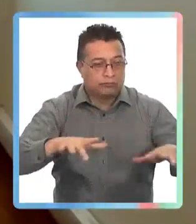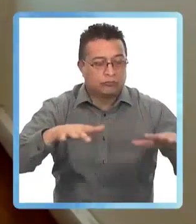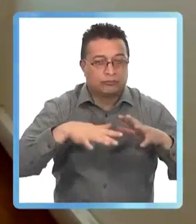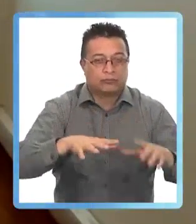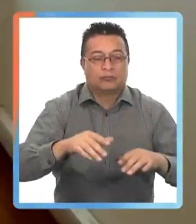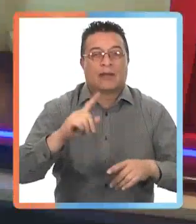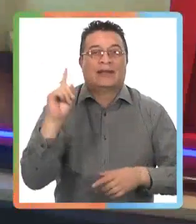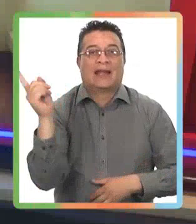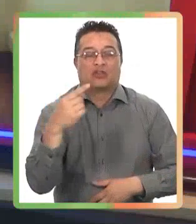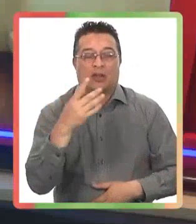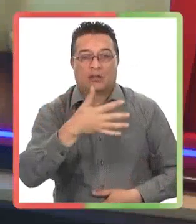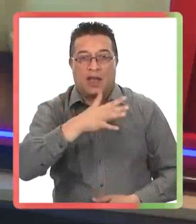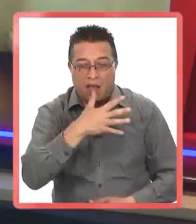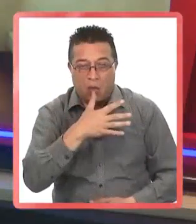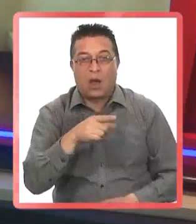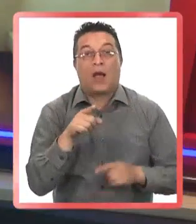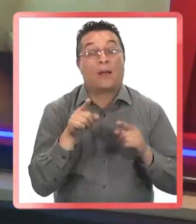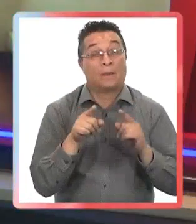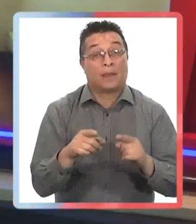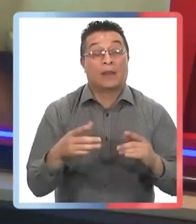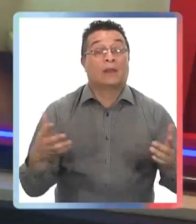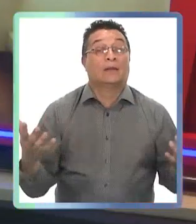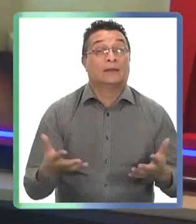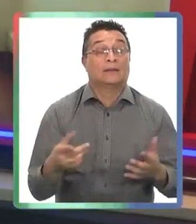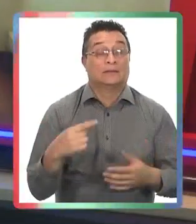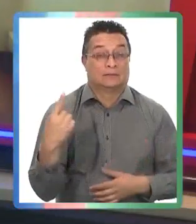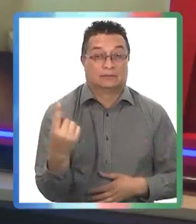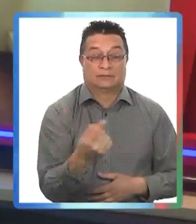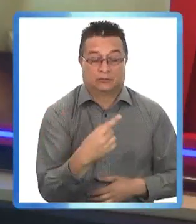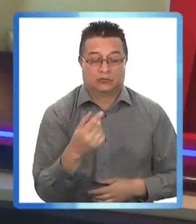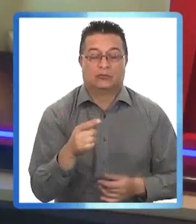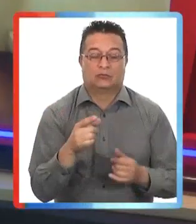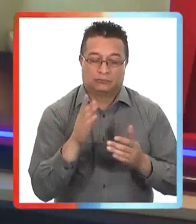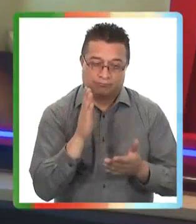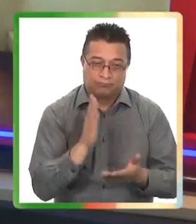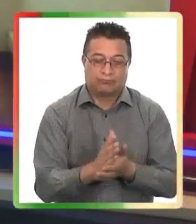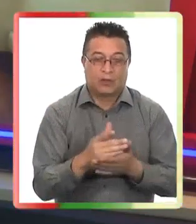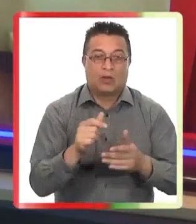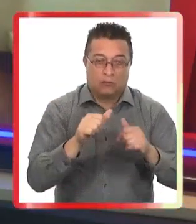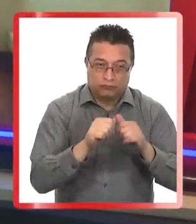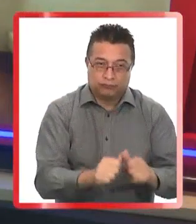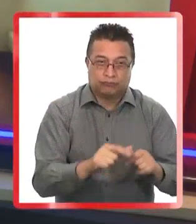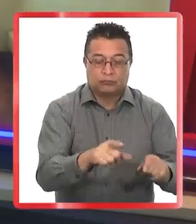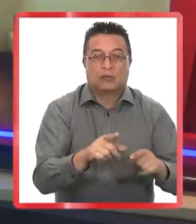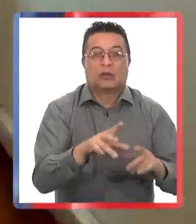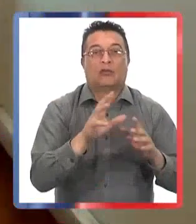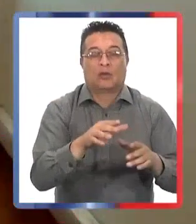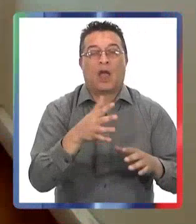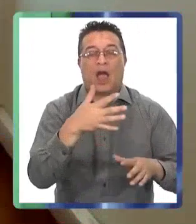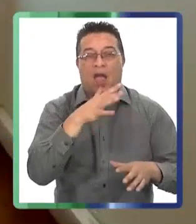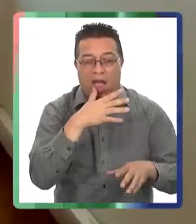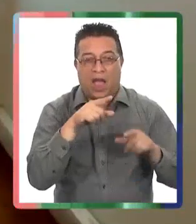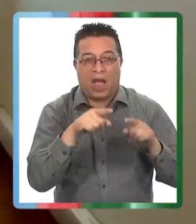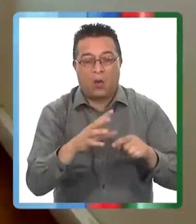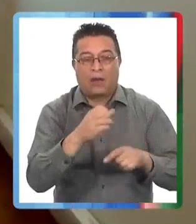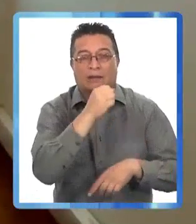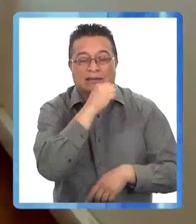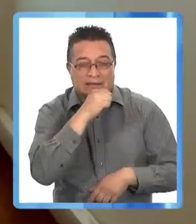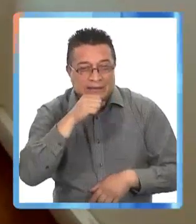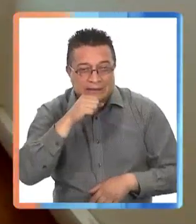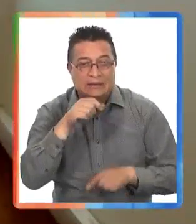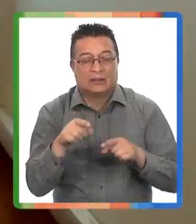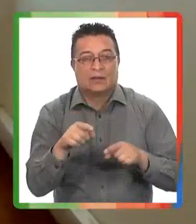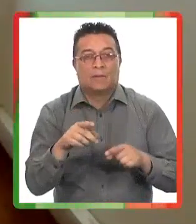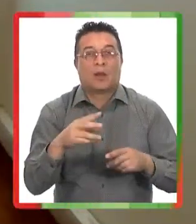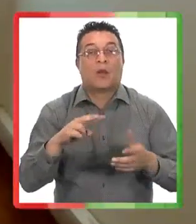Riego, de manera tal de que algo que de alguna forma ha llegado para quedarse, ¿no?, que son las restricciones del agua, la sequía,